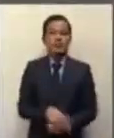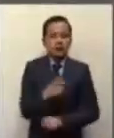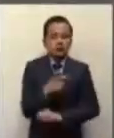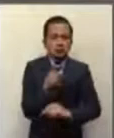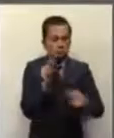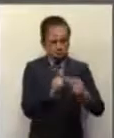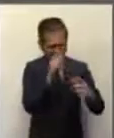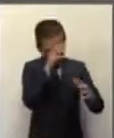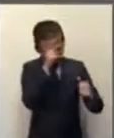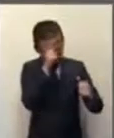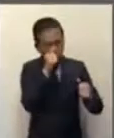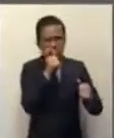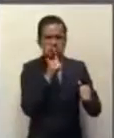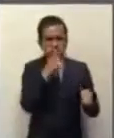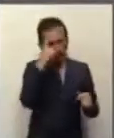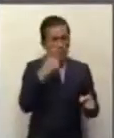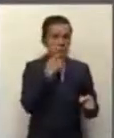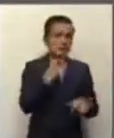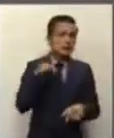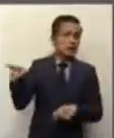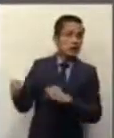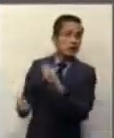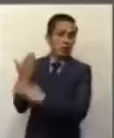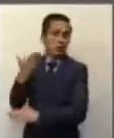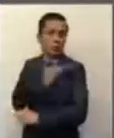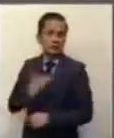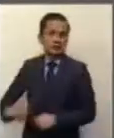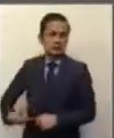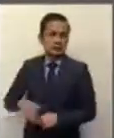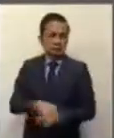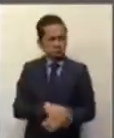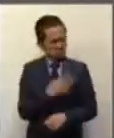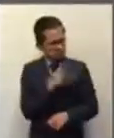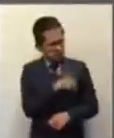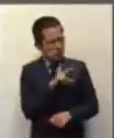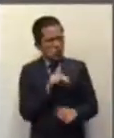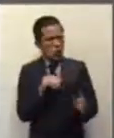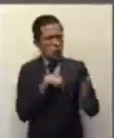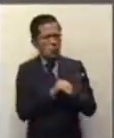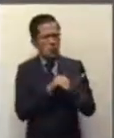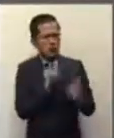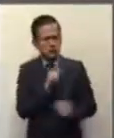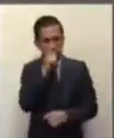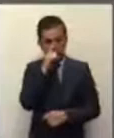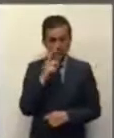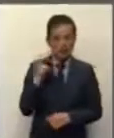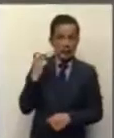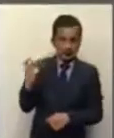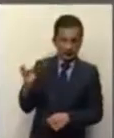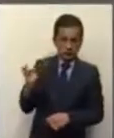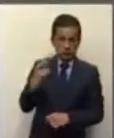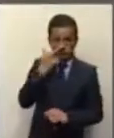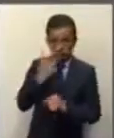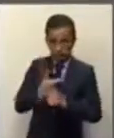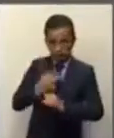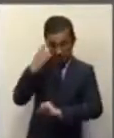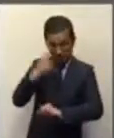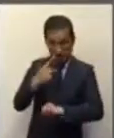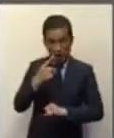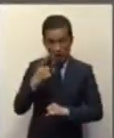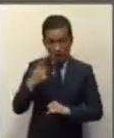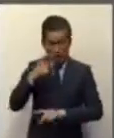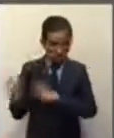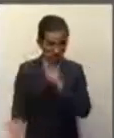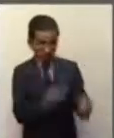presidente electo. Sin embargo, no especifica que estos actores políticos no serán los responsables de llevar a cabo dicha